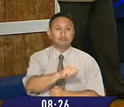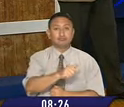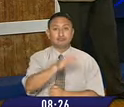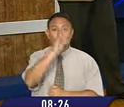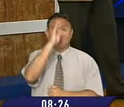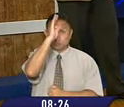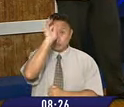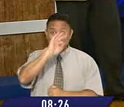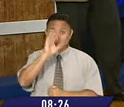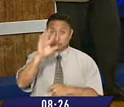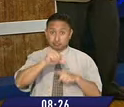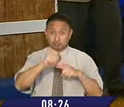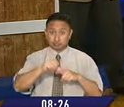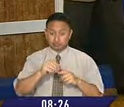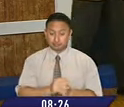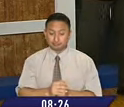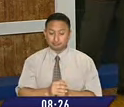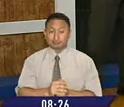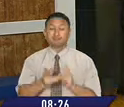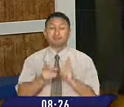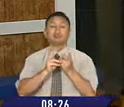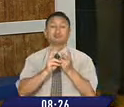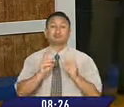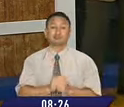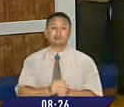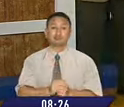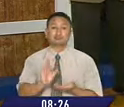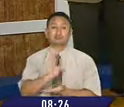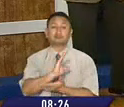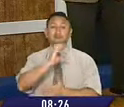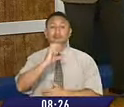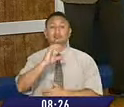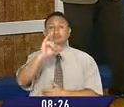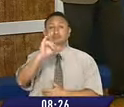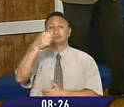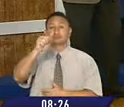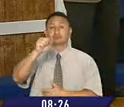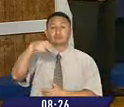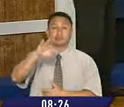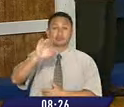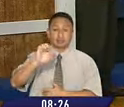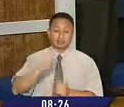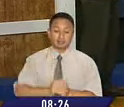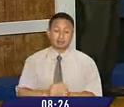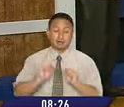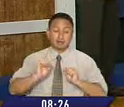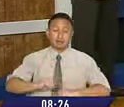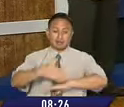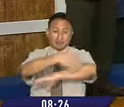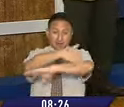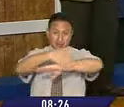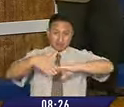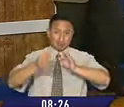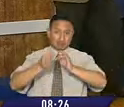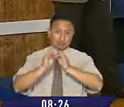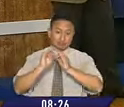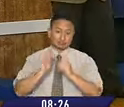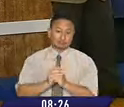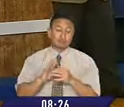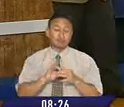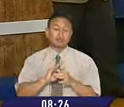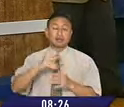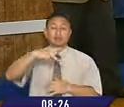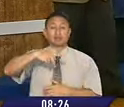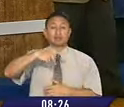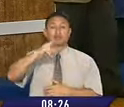ser operado. Vamos ahora con nuestros vecinos, los moradores del barrio del Cisne, solicitan arreglo vial. Por eso nuestra compañera Priscila Cadena ya se